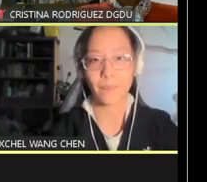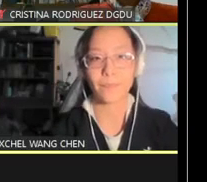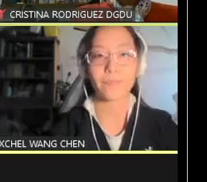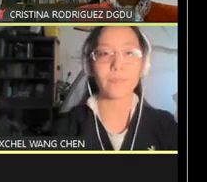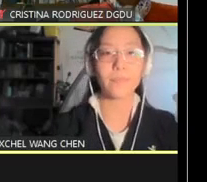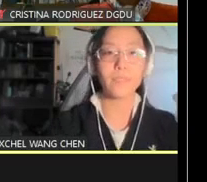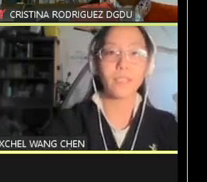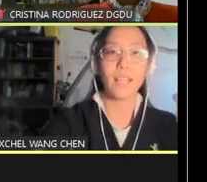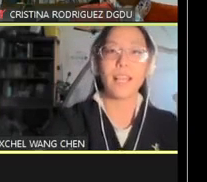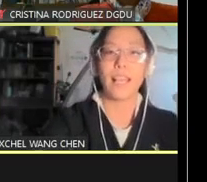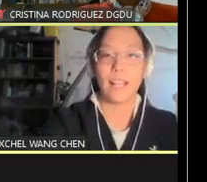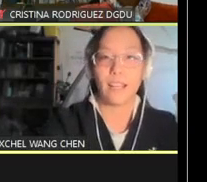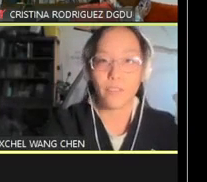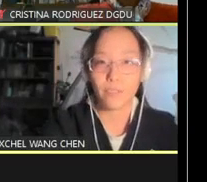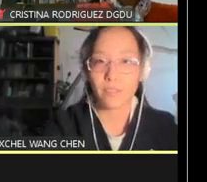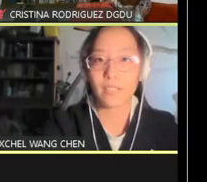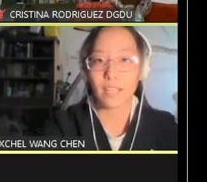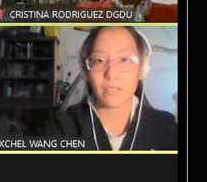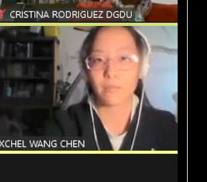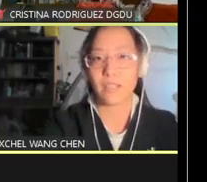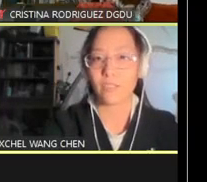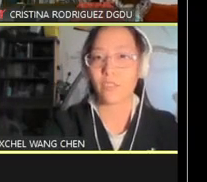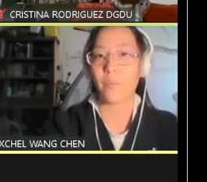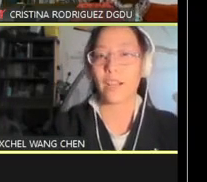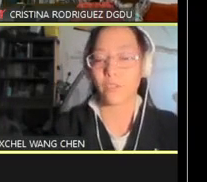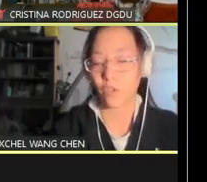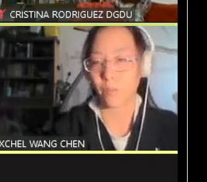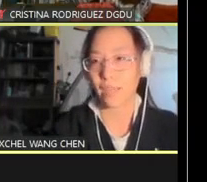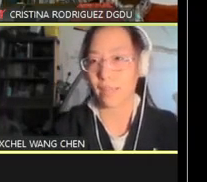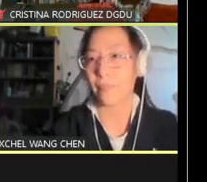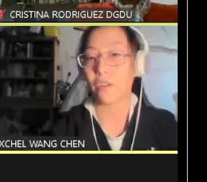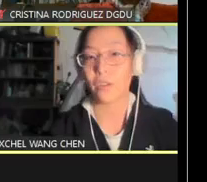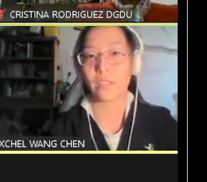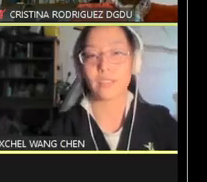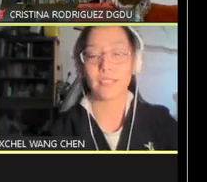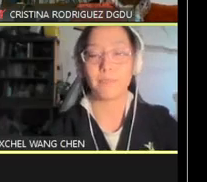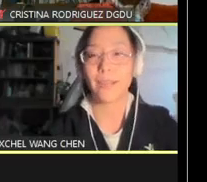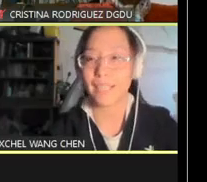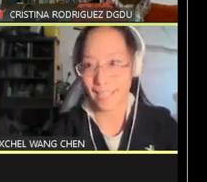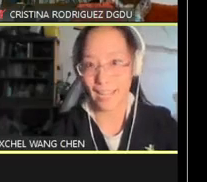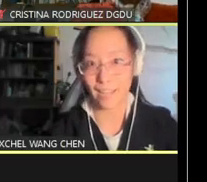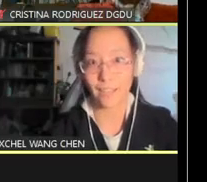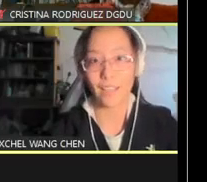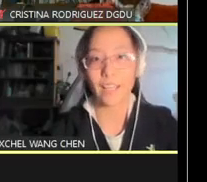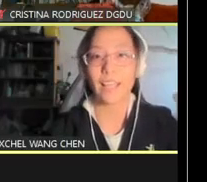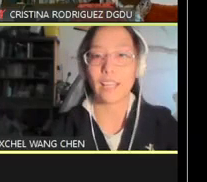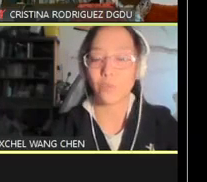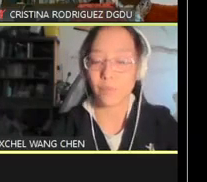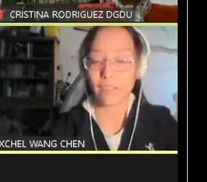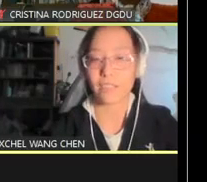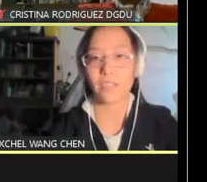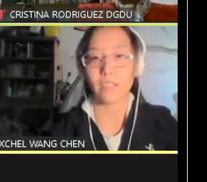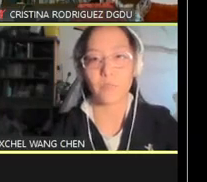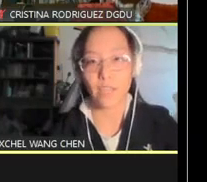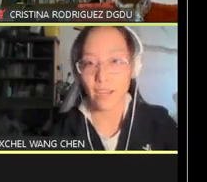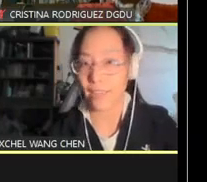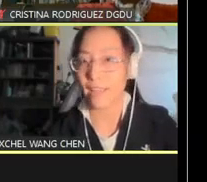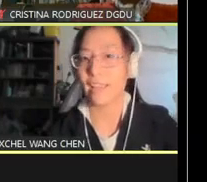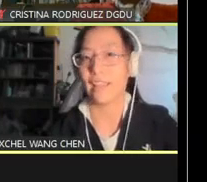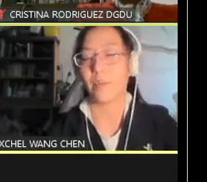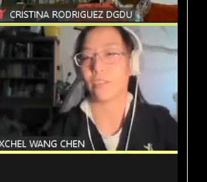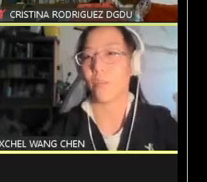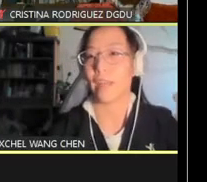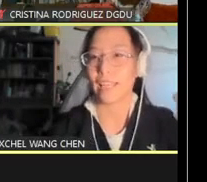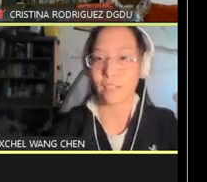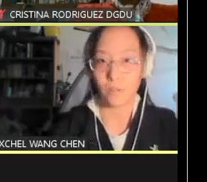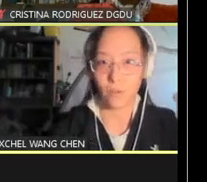conserva. El grado 2 es una lesión macroscópica, pero es parcial. La tumefacción es moderada,